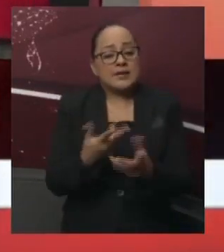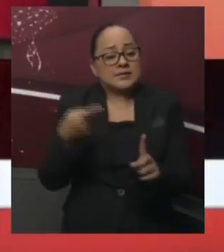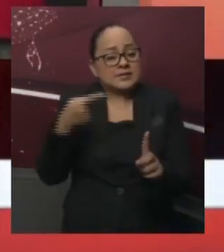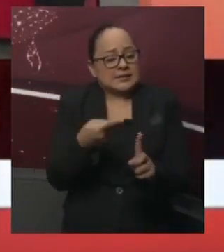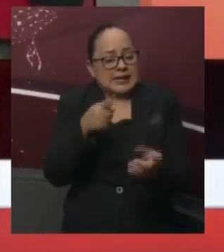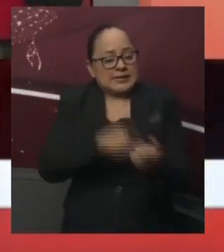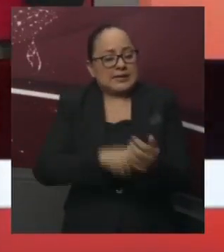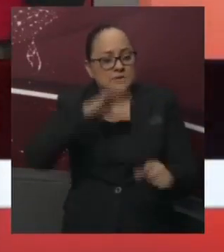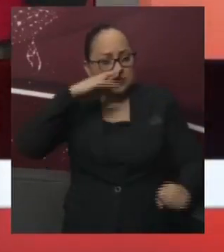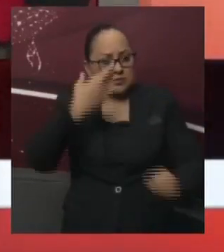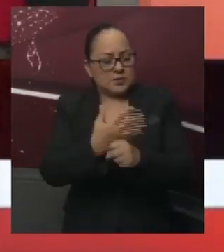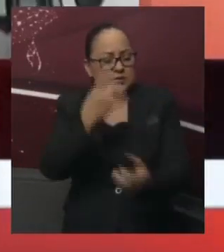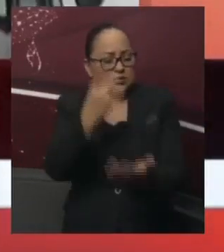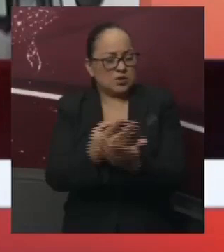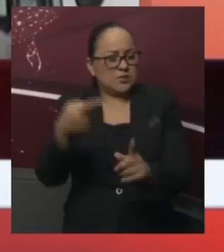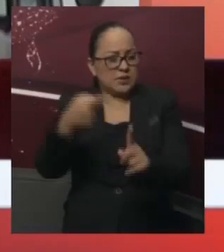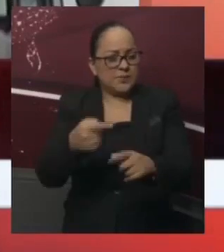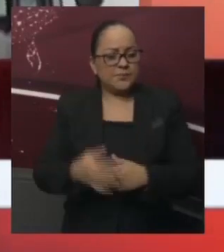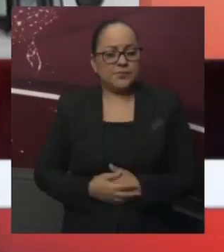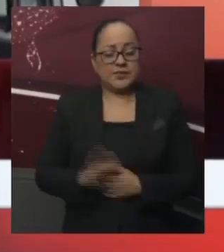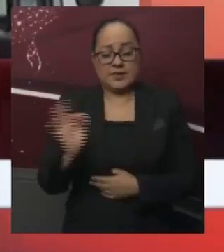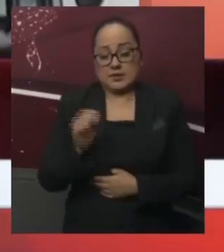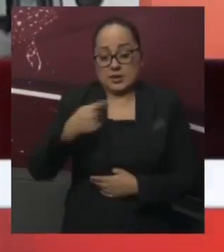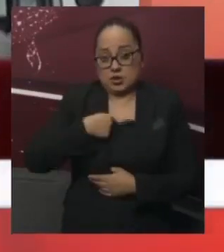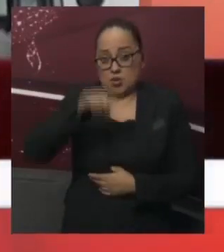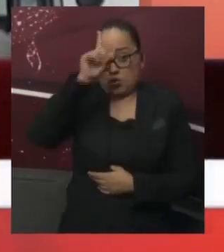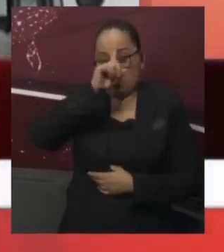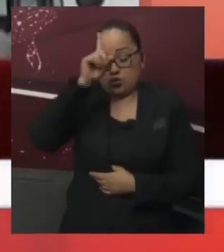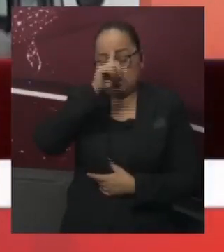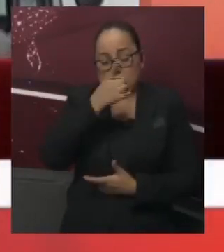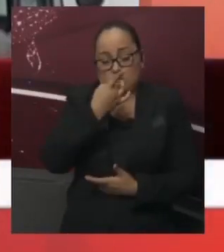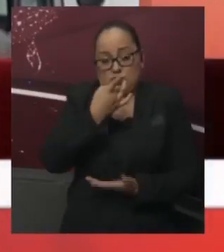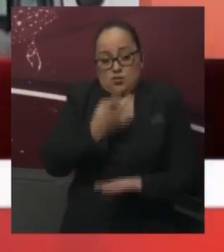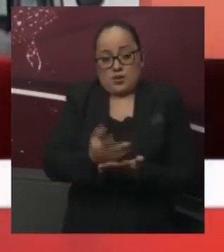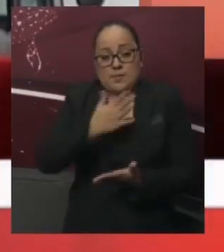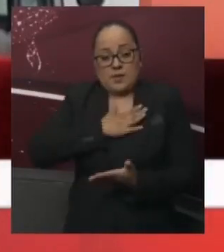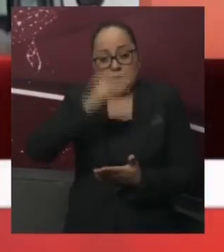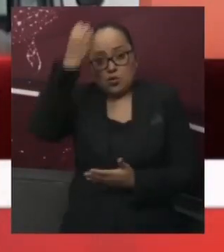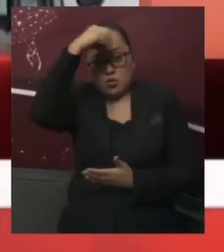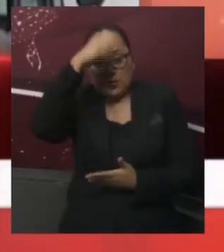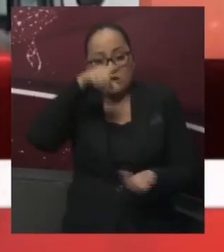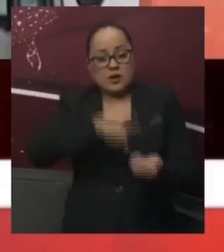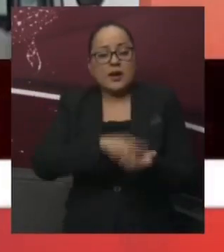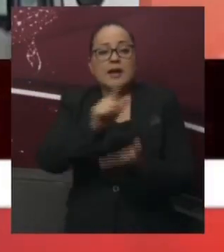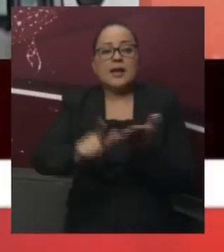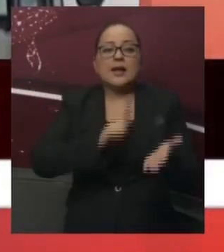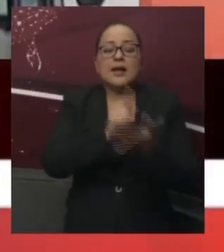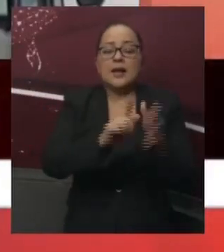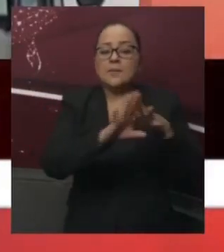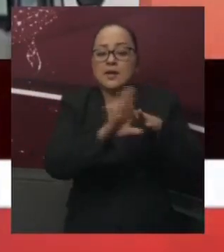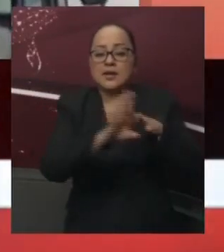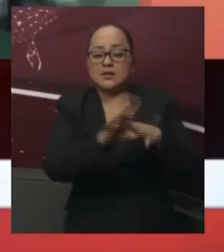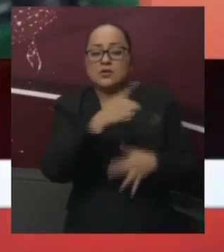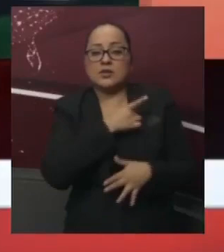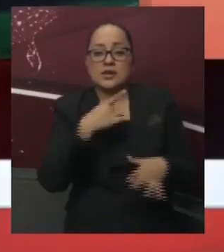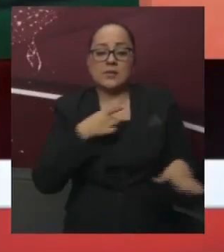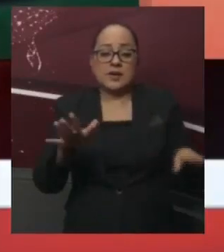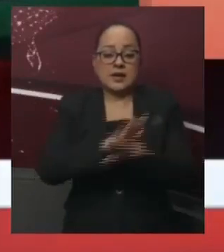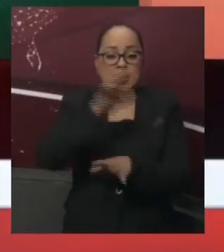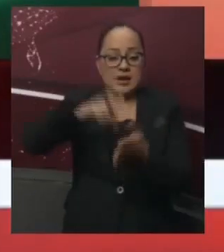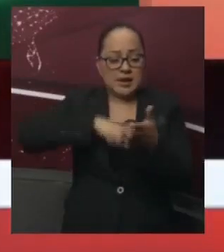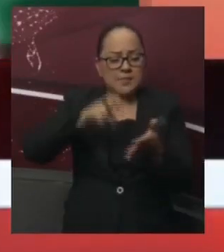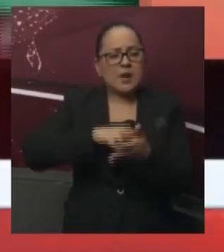específica atribución. Y si yo puedo sugerir, yo desde mi perspectiva, creo que es necesario reformar la ley de migración. ¿Por